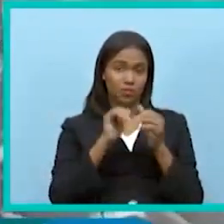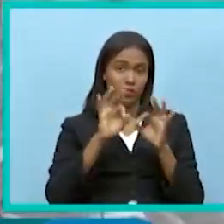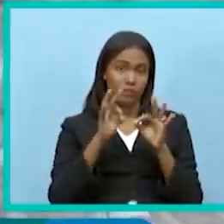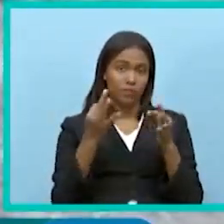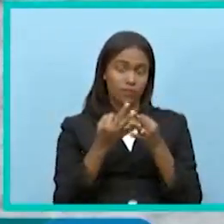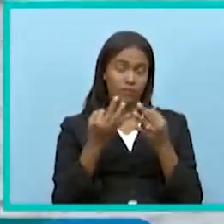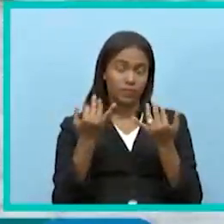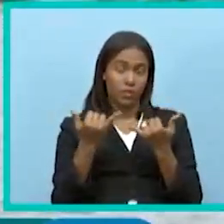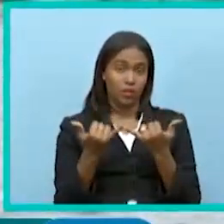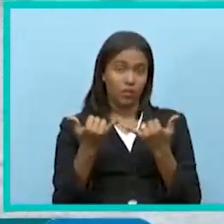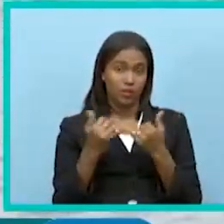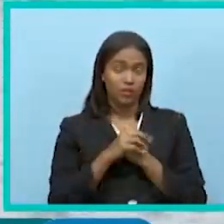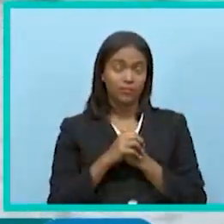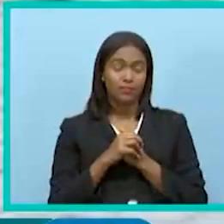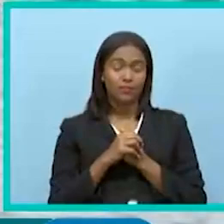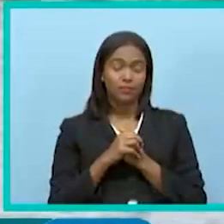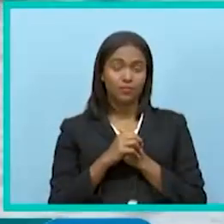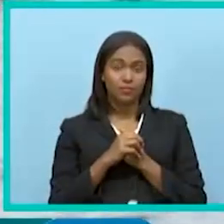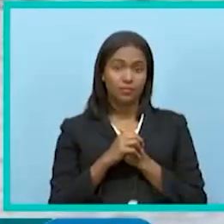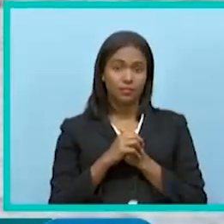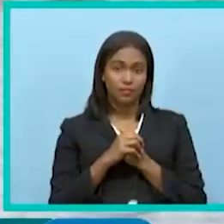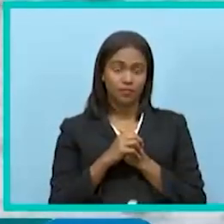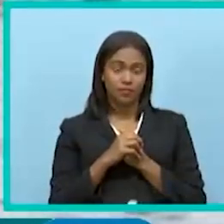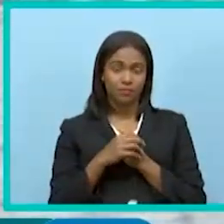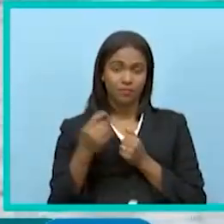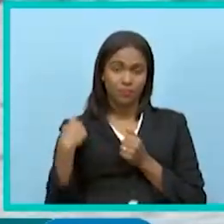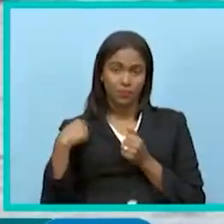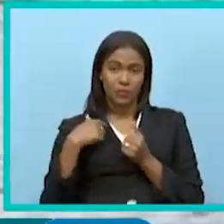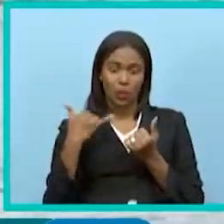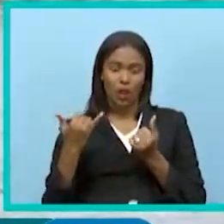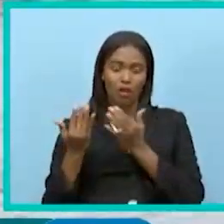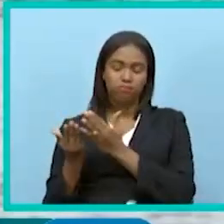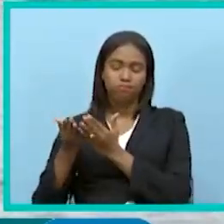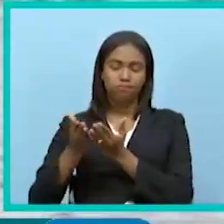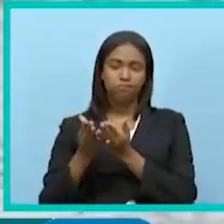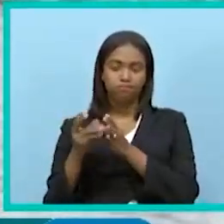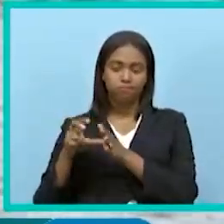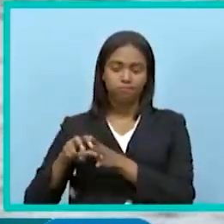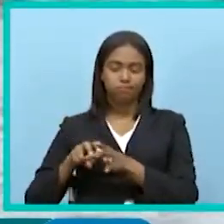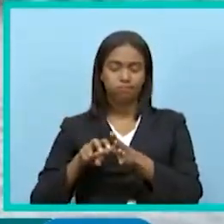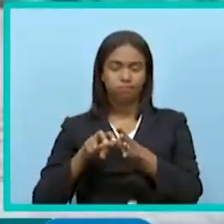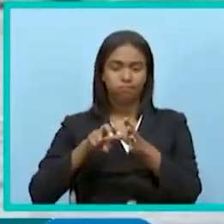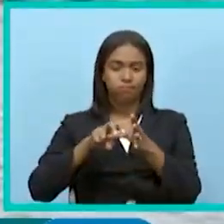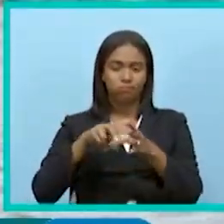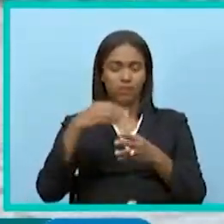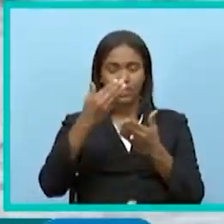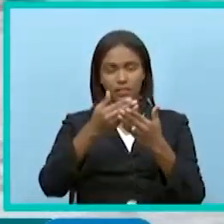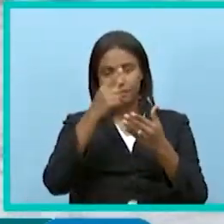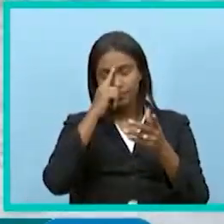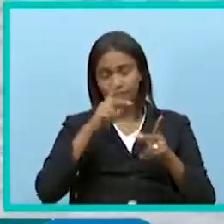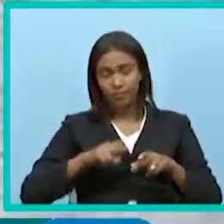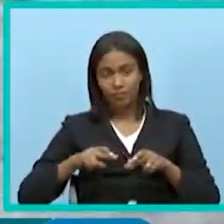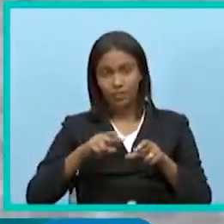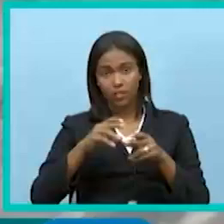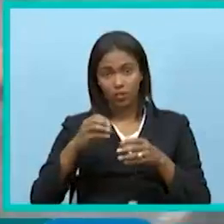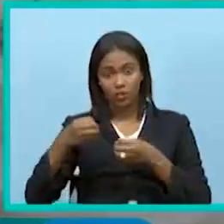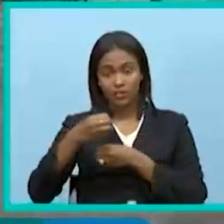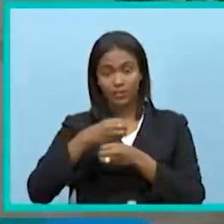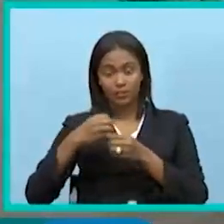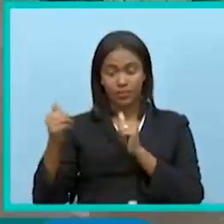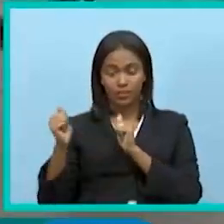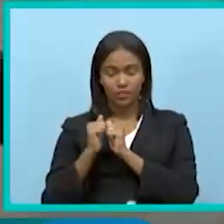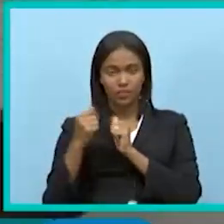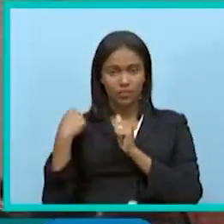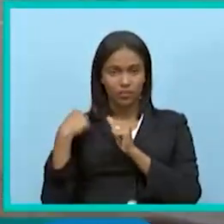familia. En estos momentos estamos cruzando del otro lado del río Ozama. Como ustedes pueden ver, los chicos que nos